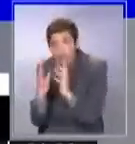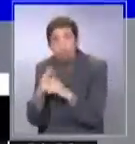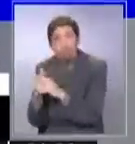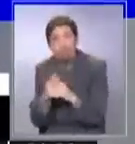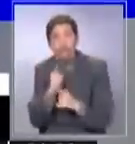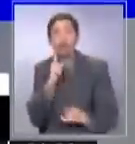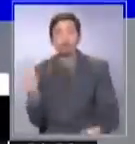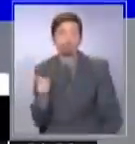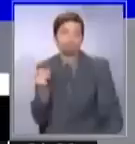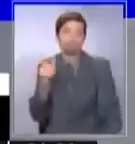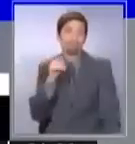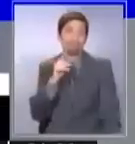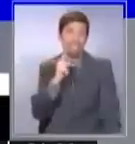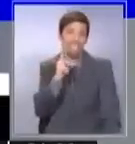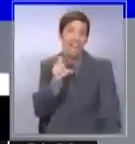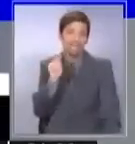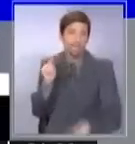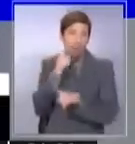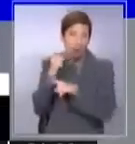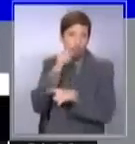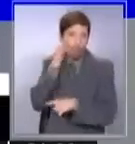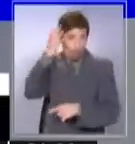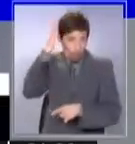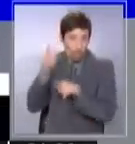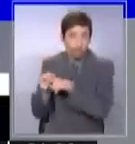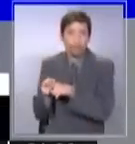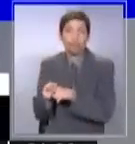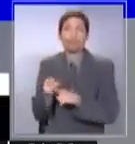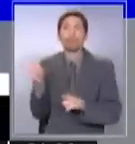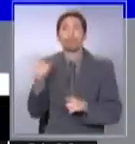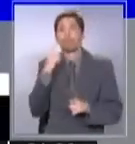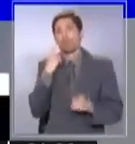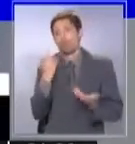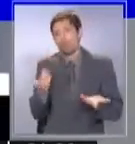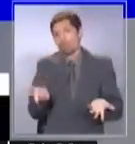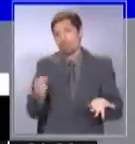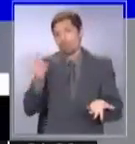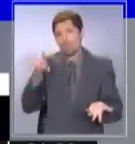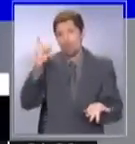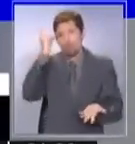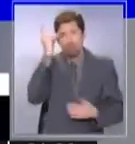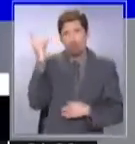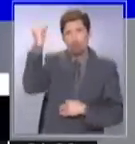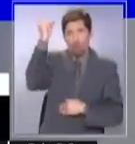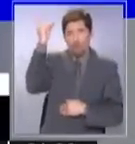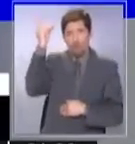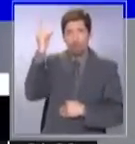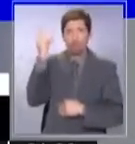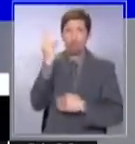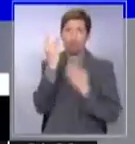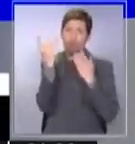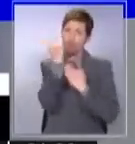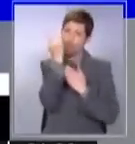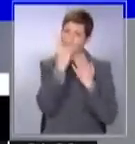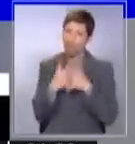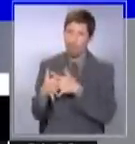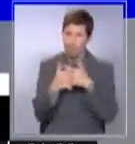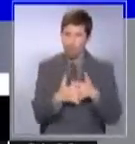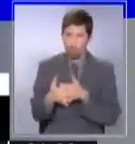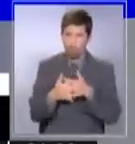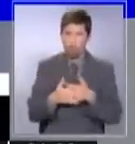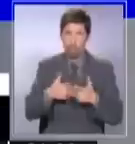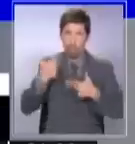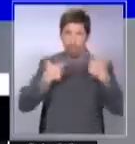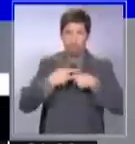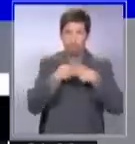cas y como gestor económico Imagínese una persona que además doctorado en Harvard de políticas públicas indudablemente que tiene